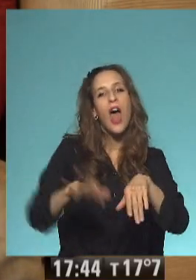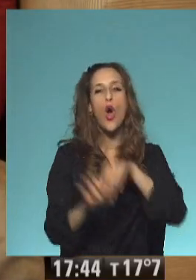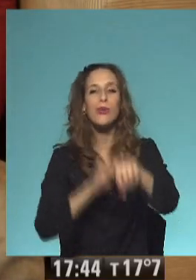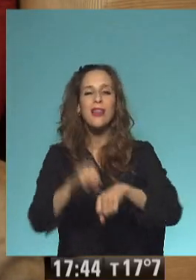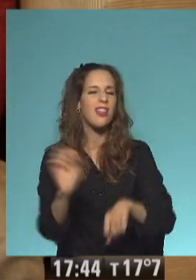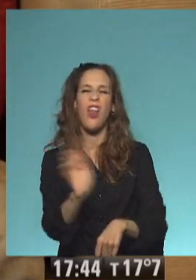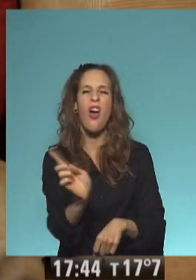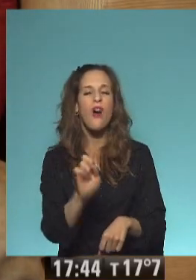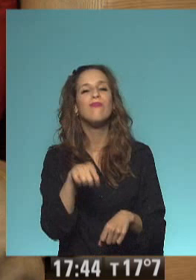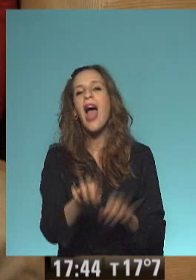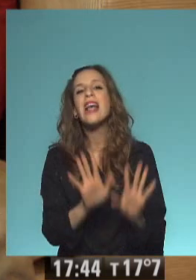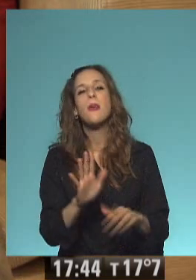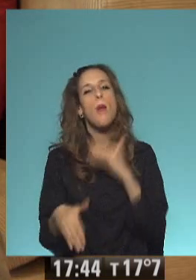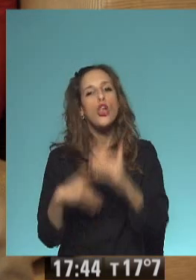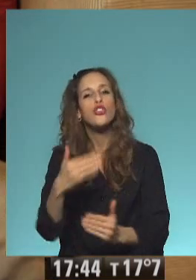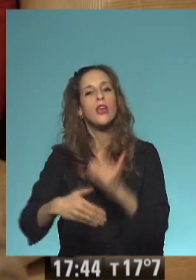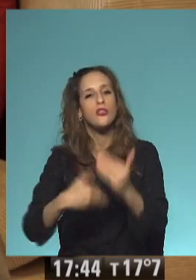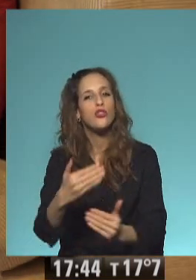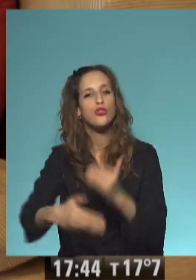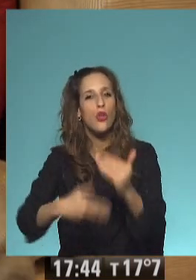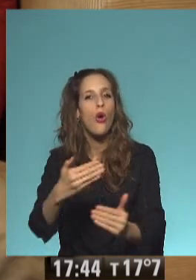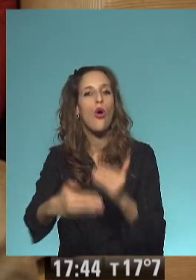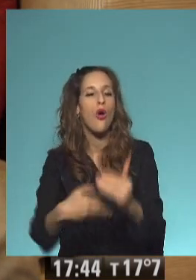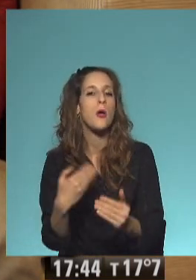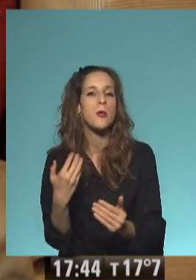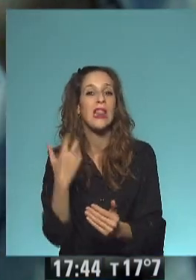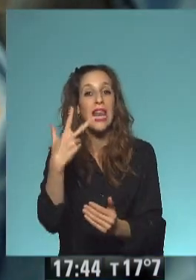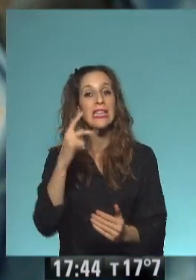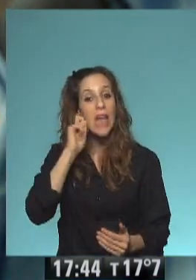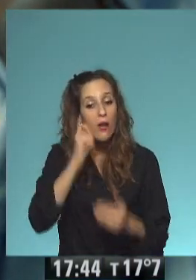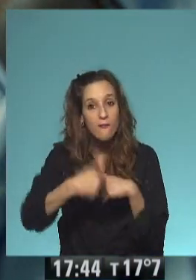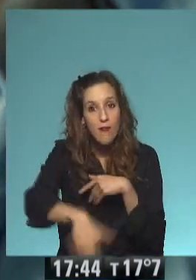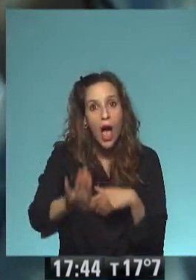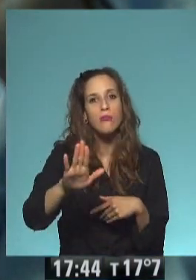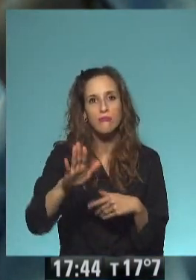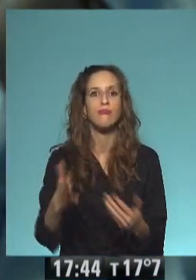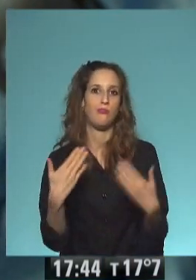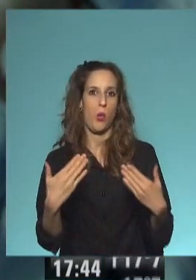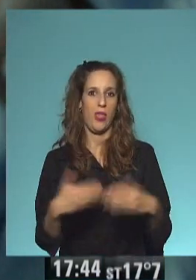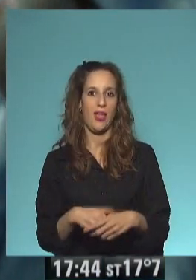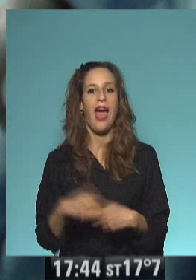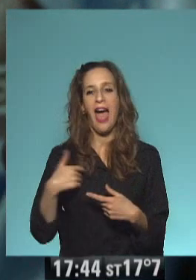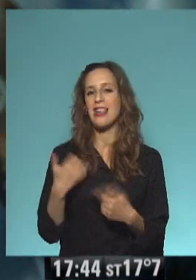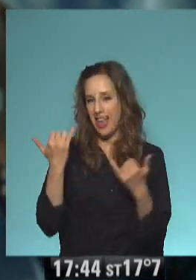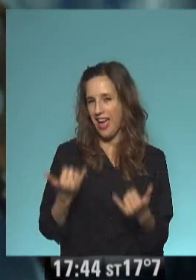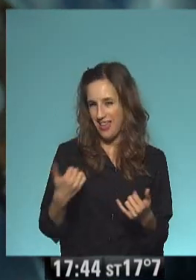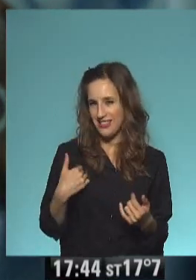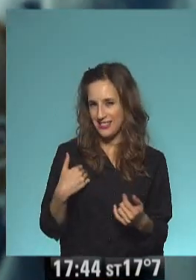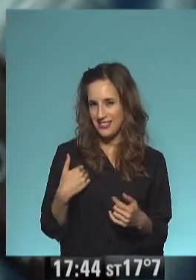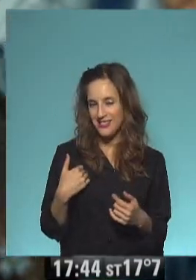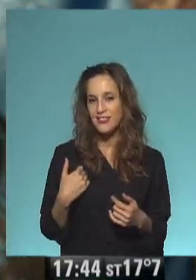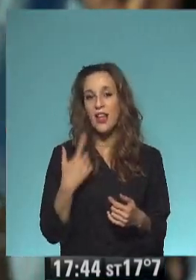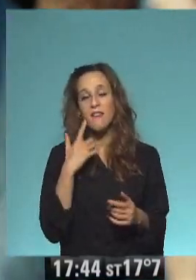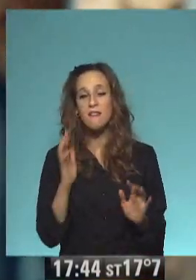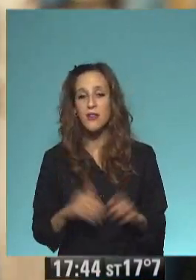es algo que el cerebro puede hacer a partir de los 3 años. Ah, entonces ya la tengo. ¿Seguro?